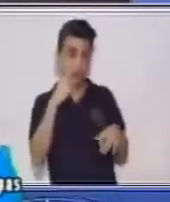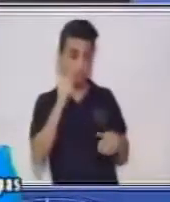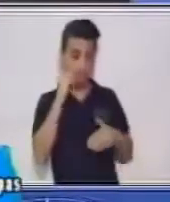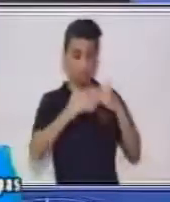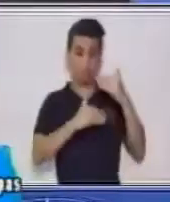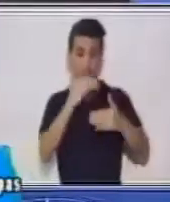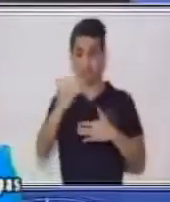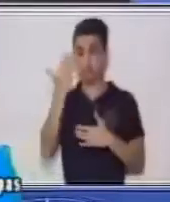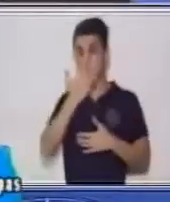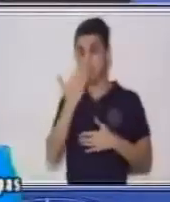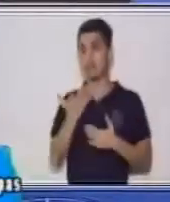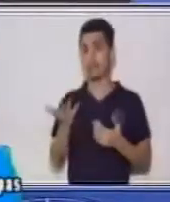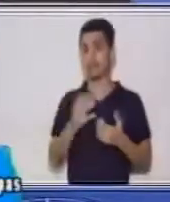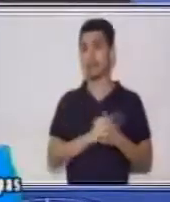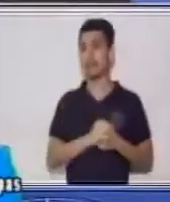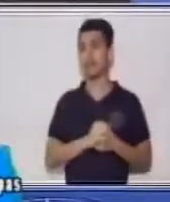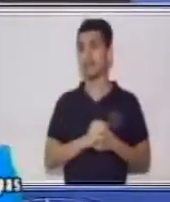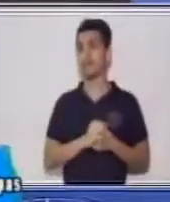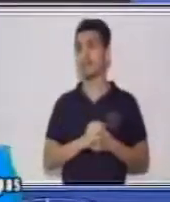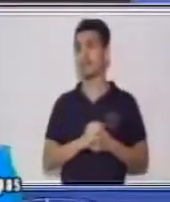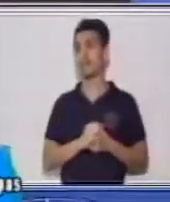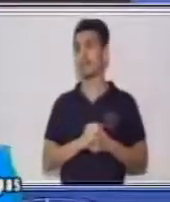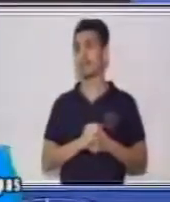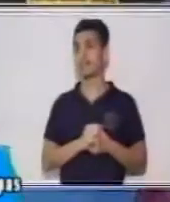progreso constantemente. Además,